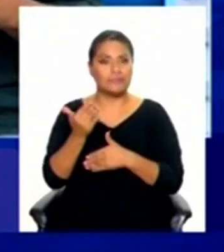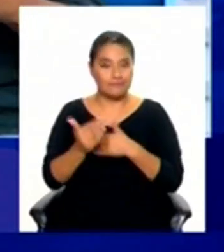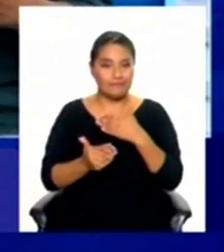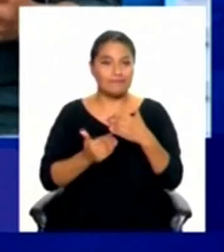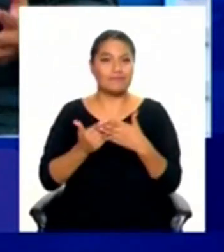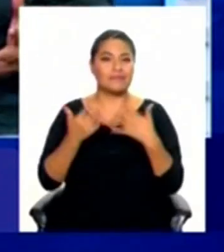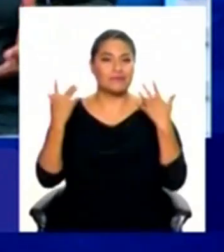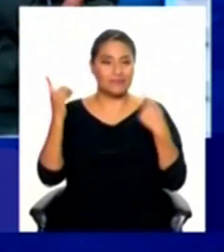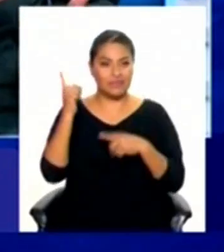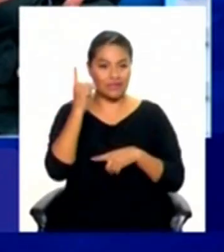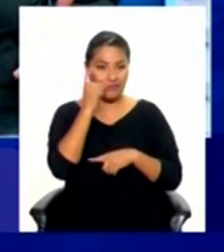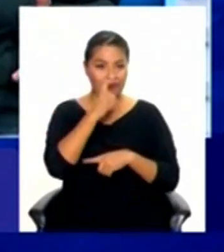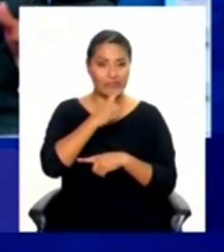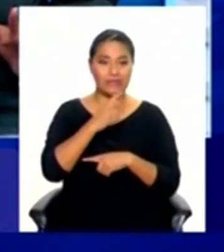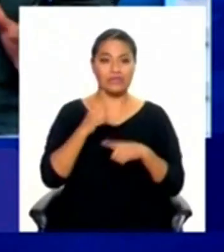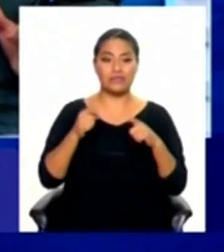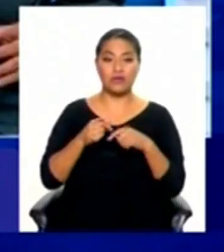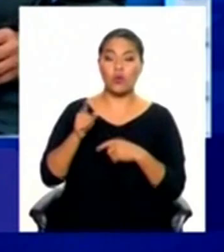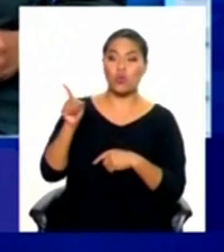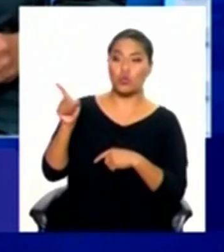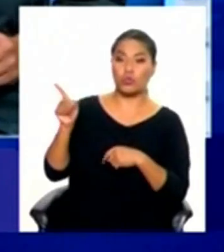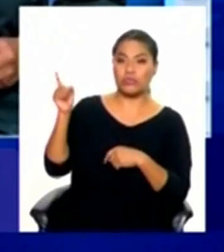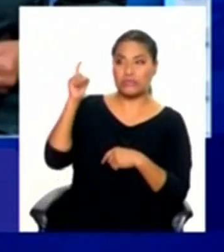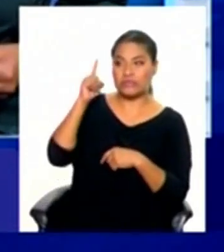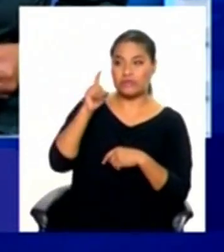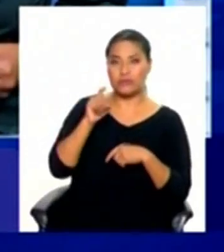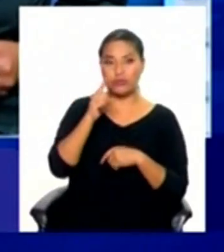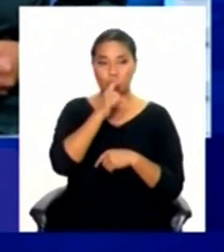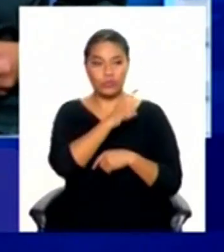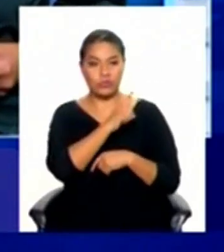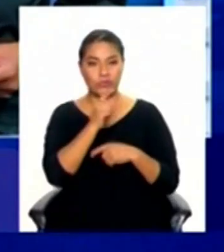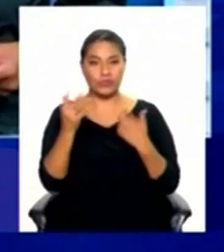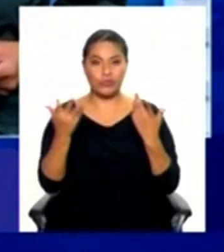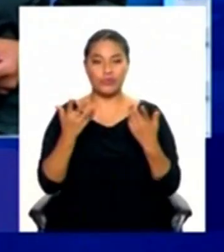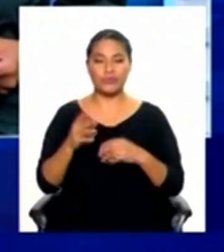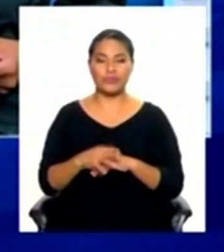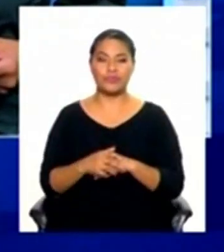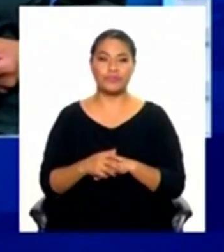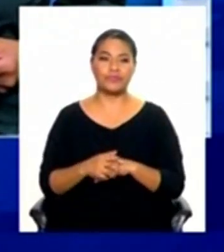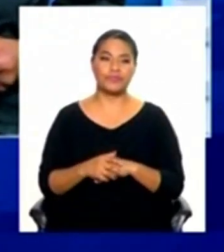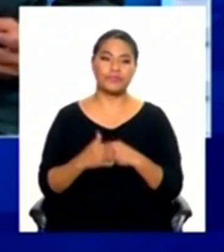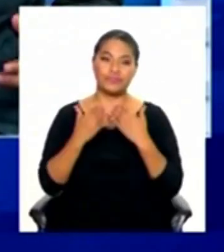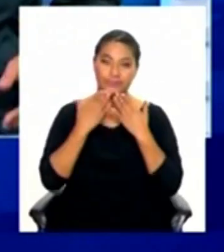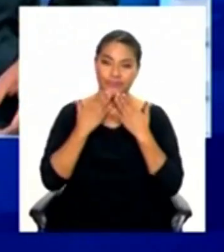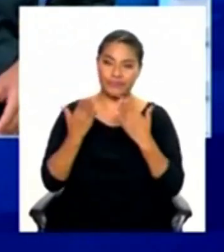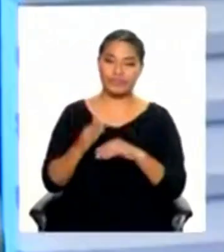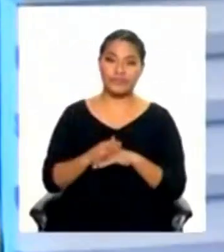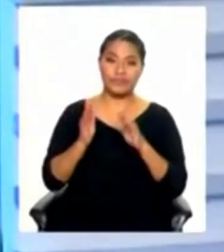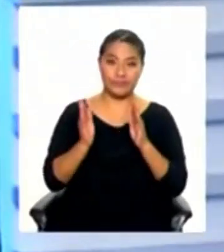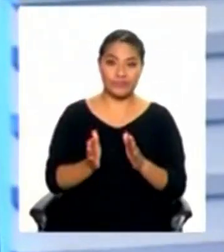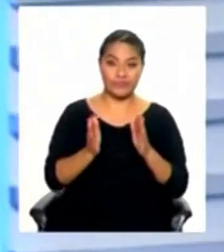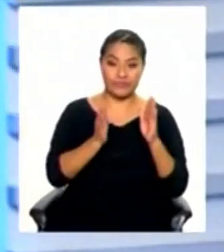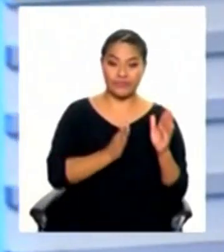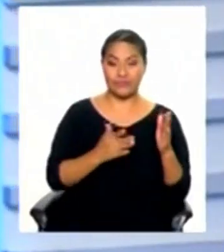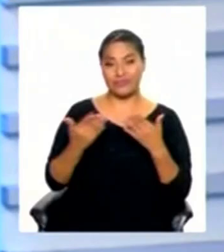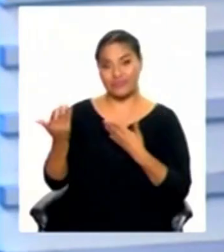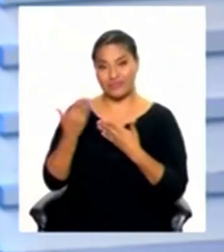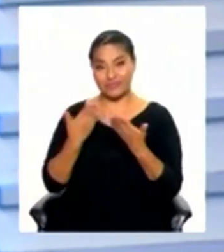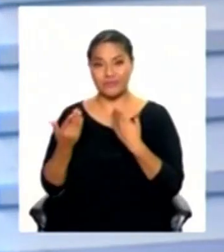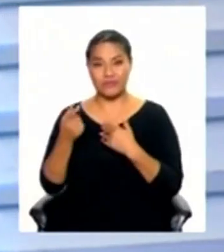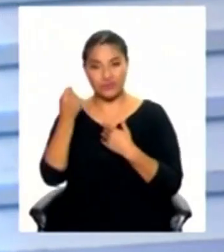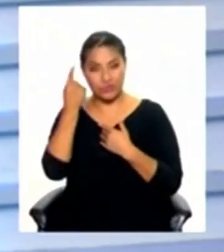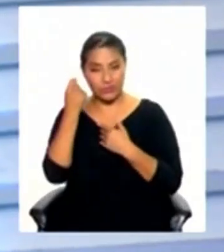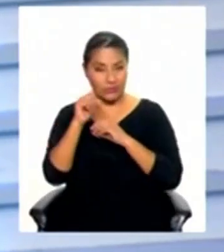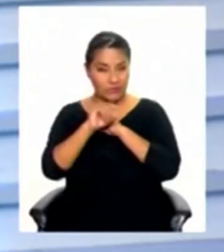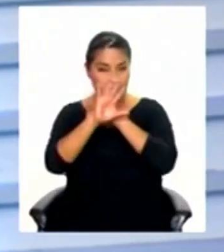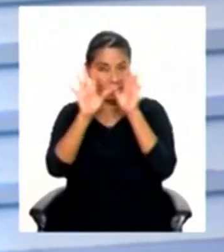completa Unión y si no funciona uno no va a funcionar lo otro definitivamente Claro que sí muchas gracias Maite bueno y después de esta charla que usted ya creo